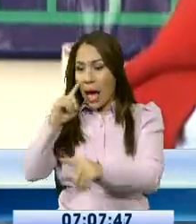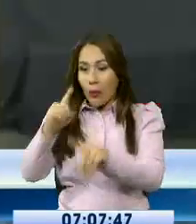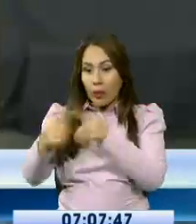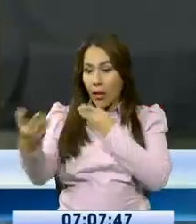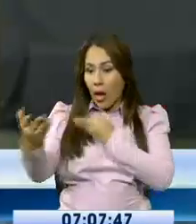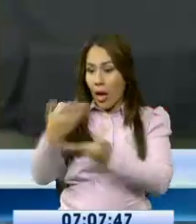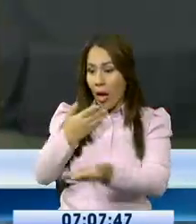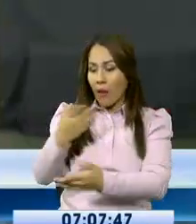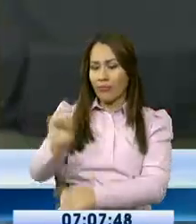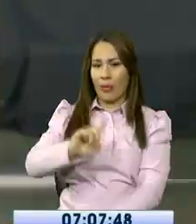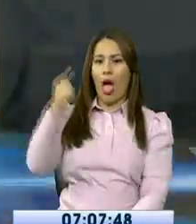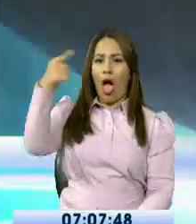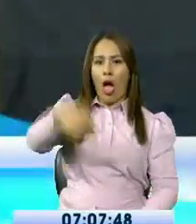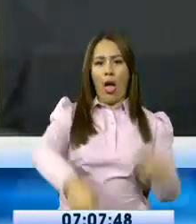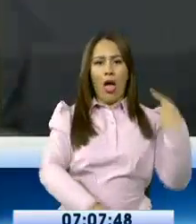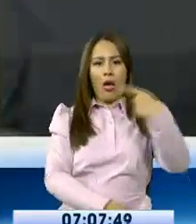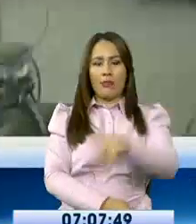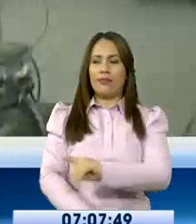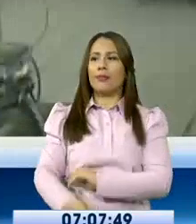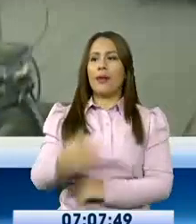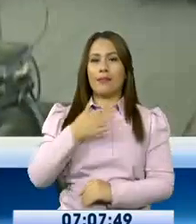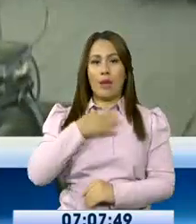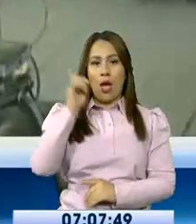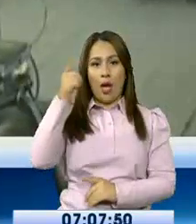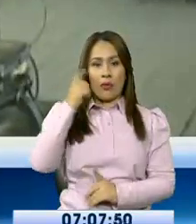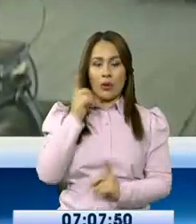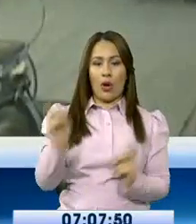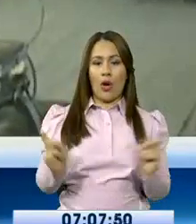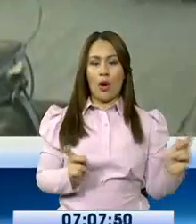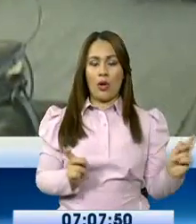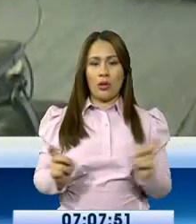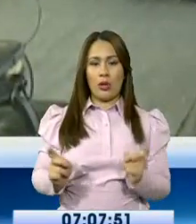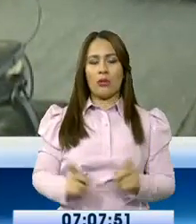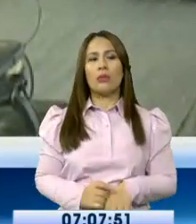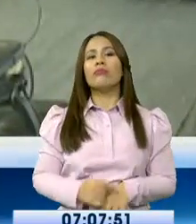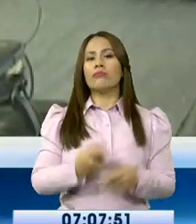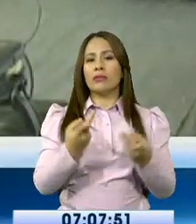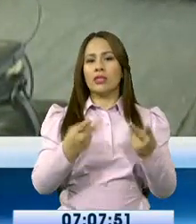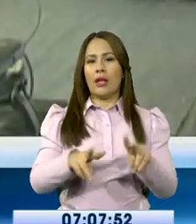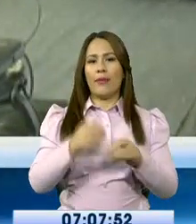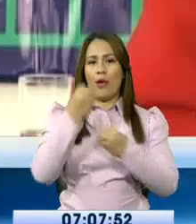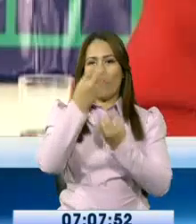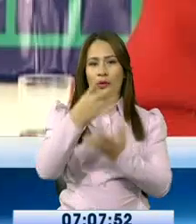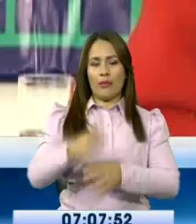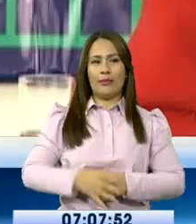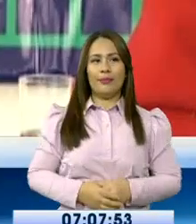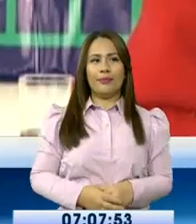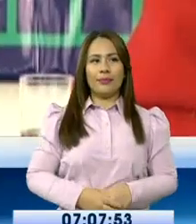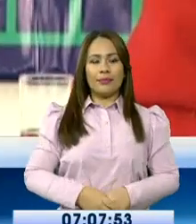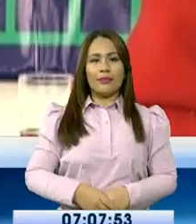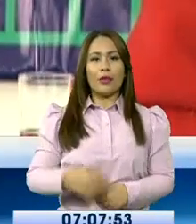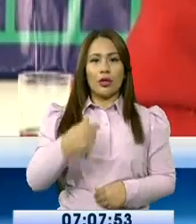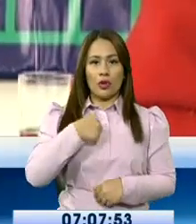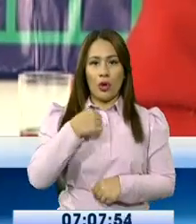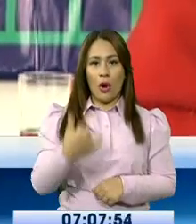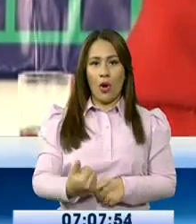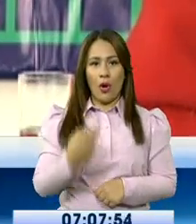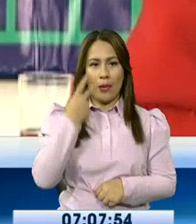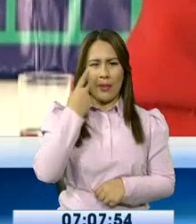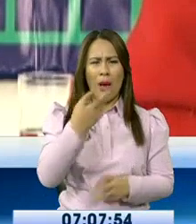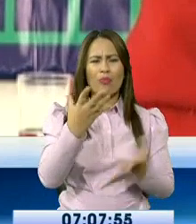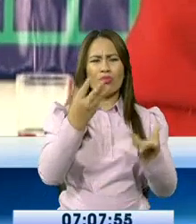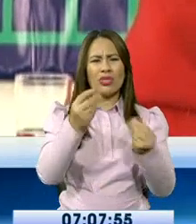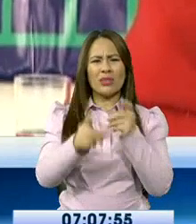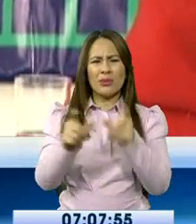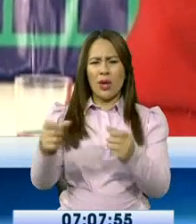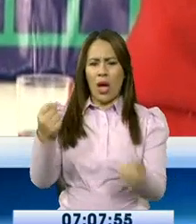impuesta. Dijo que su gobierno será austero y por esto hace ya varios anuncios. Yo, por ejemplo, hoy por la mañana vi una caravana